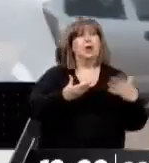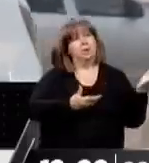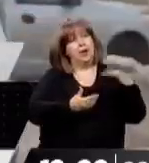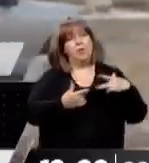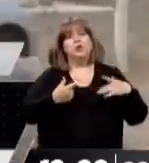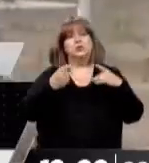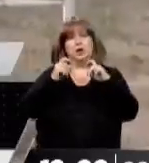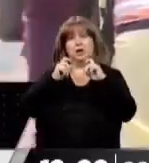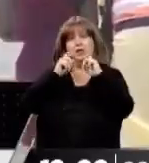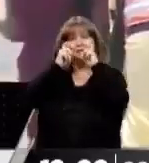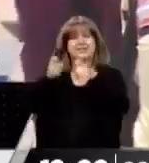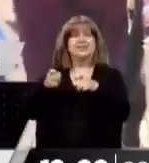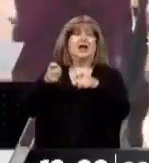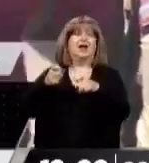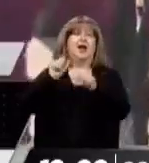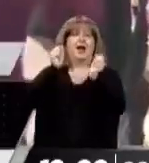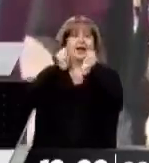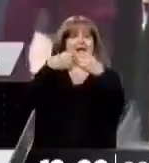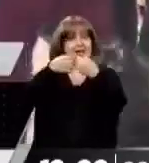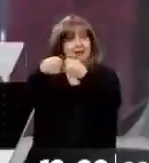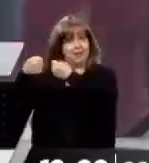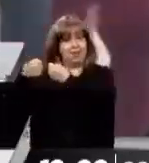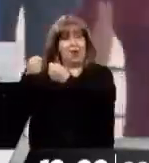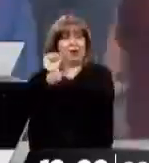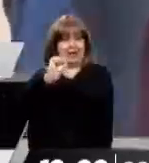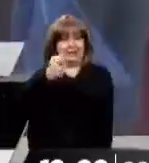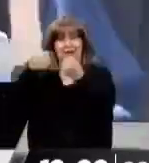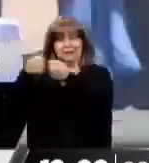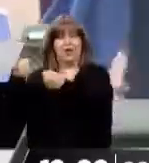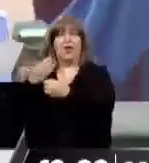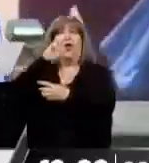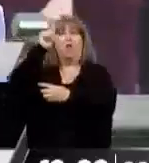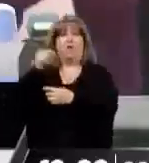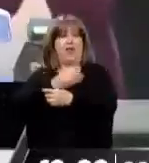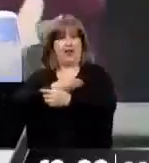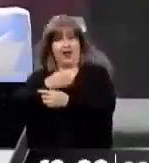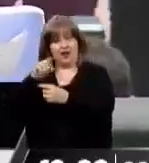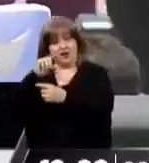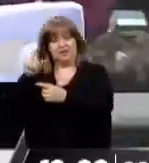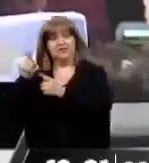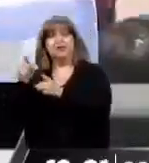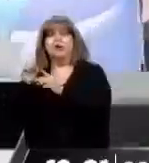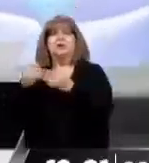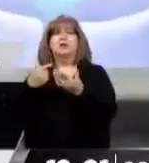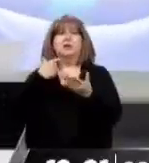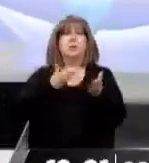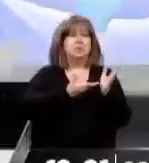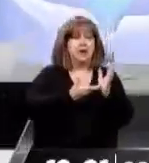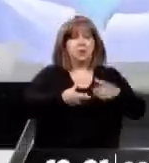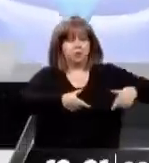la cárcel federal y en este momento sentados aquí en Paramillos y todo lo acá se hizo, y pudimos compartir